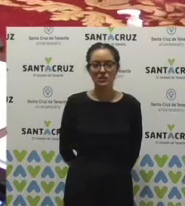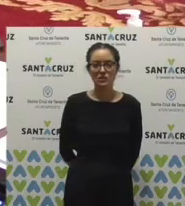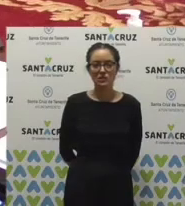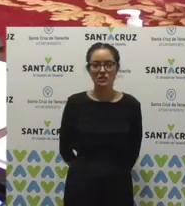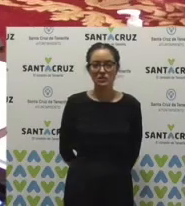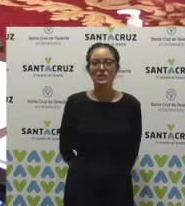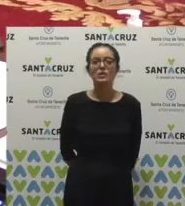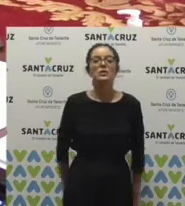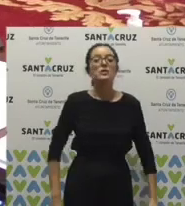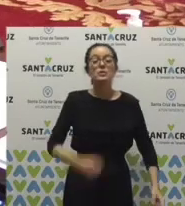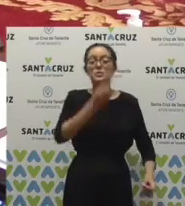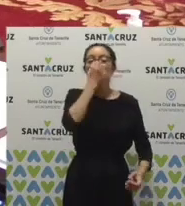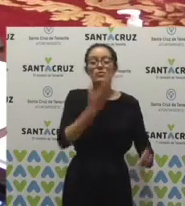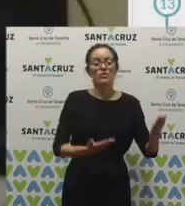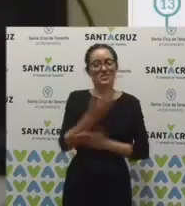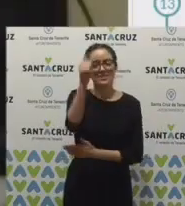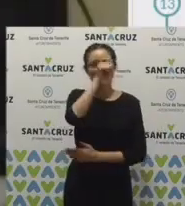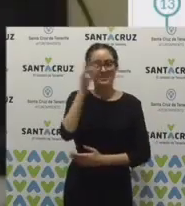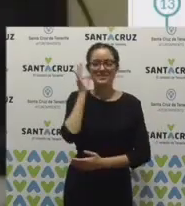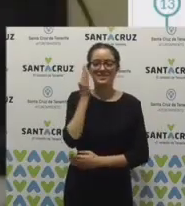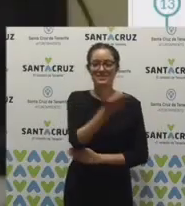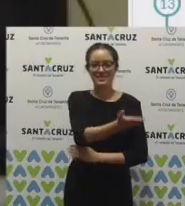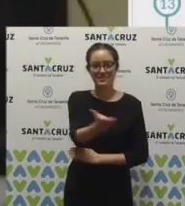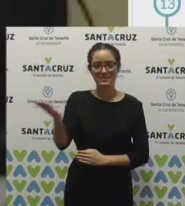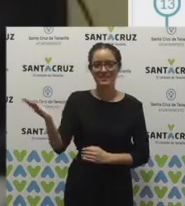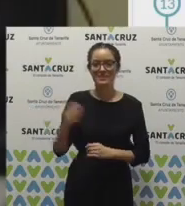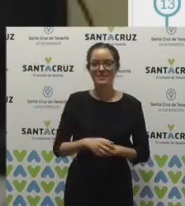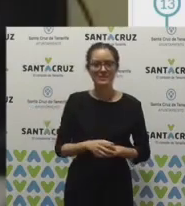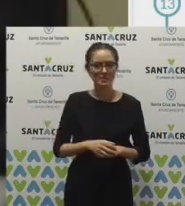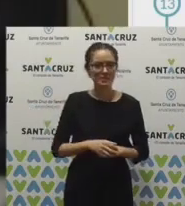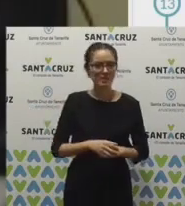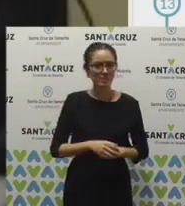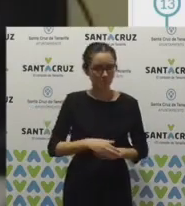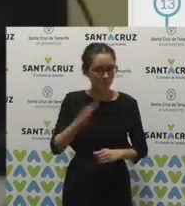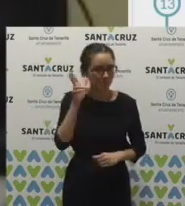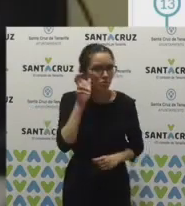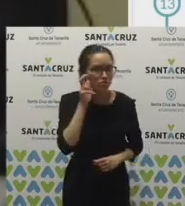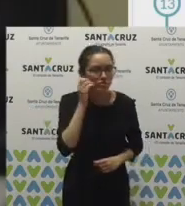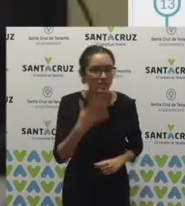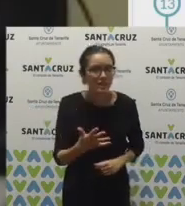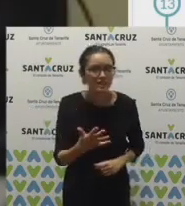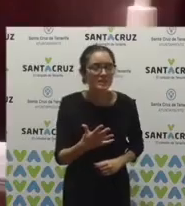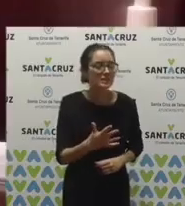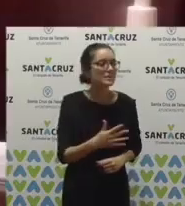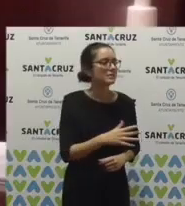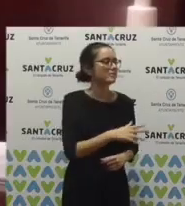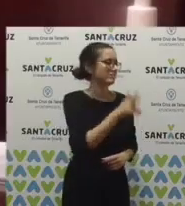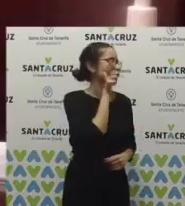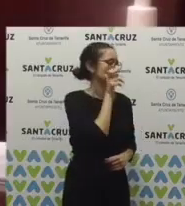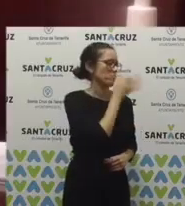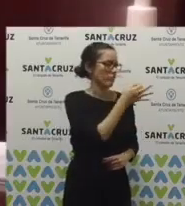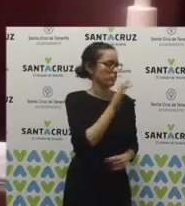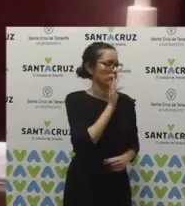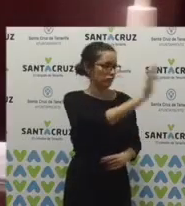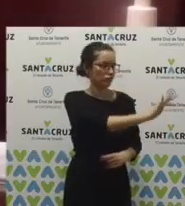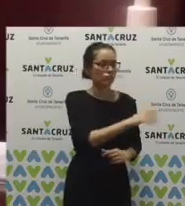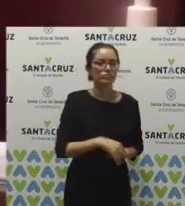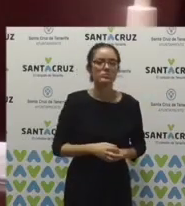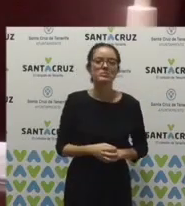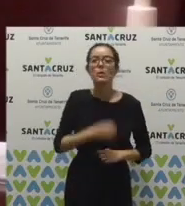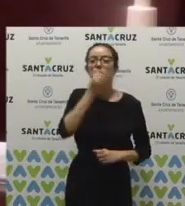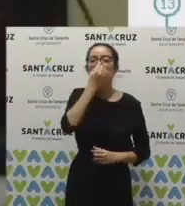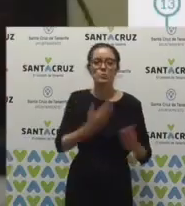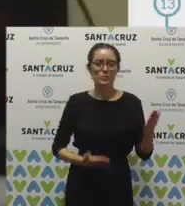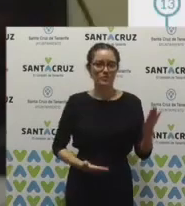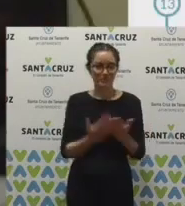buenos días a todos ya todas si tiene la palabra se le escucha perfectamente buenos